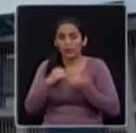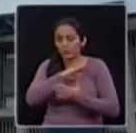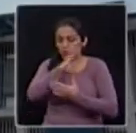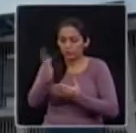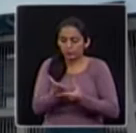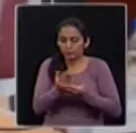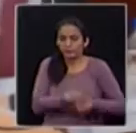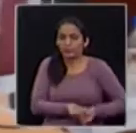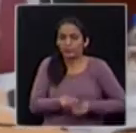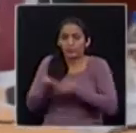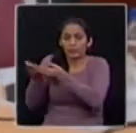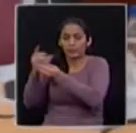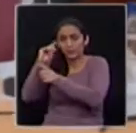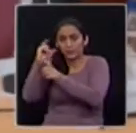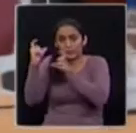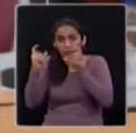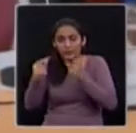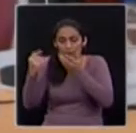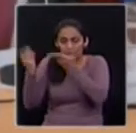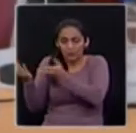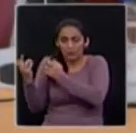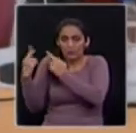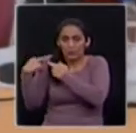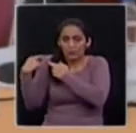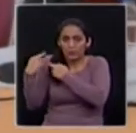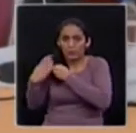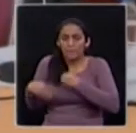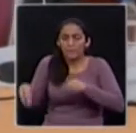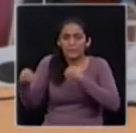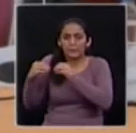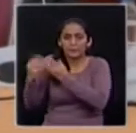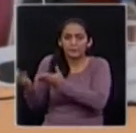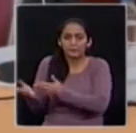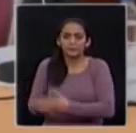lo incorpore a las indagaciones que ejecuta. Santiago Villasaña y Telegrama Noticias.